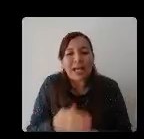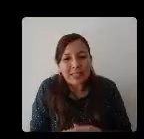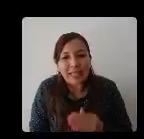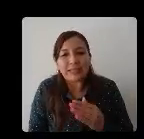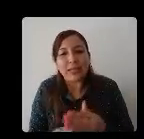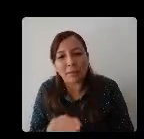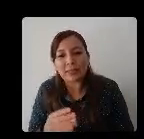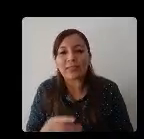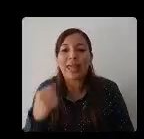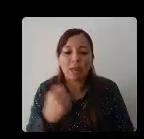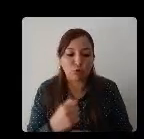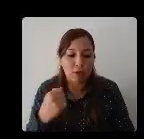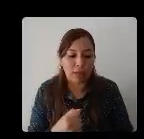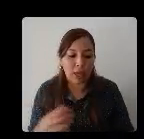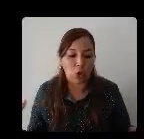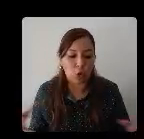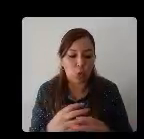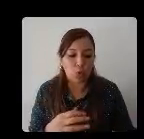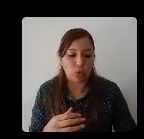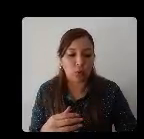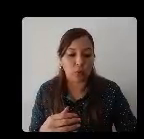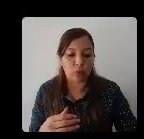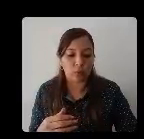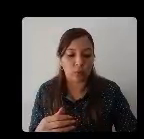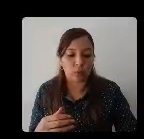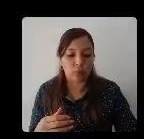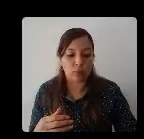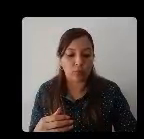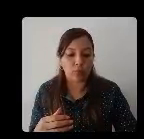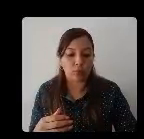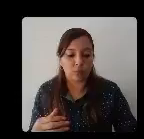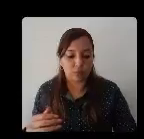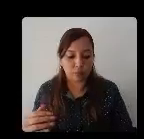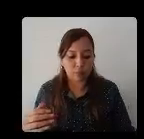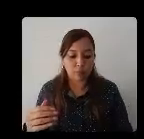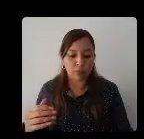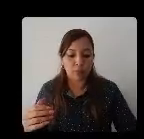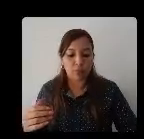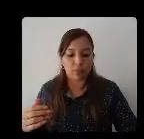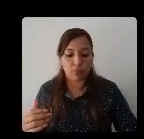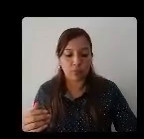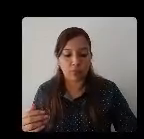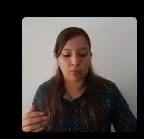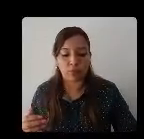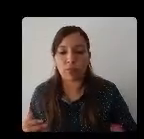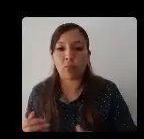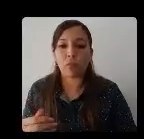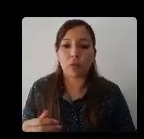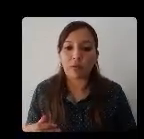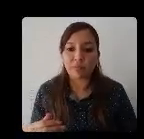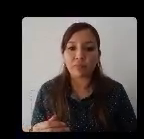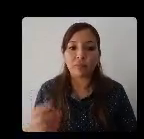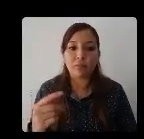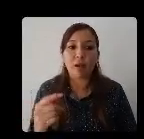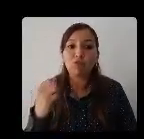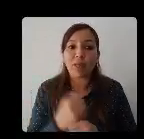conocer el proceso de cada actividad que estamos haciendo. Pensamos hacer un pequeño hornito para hacer pan,